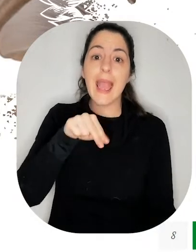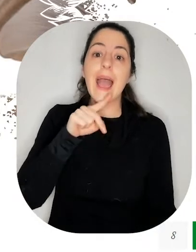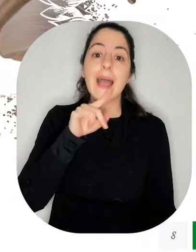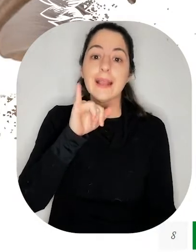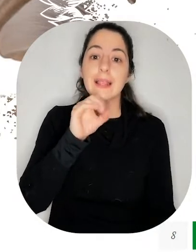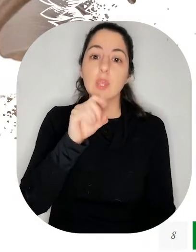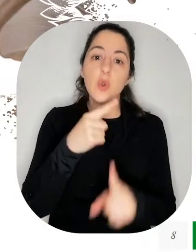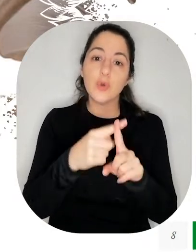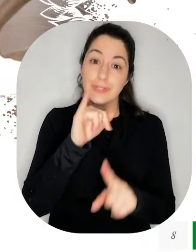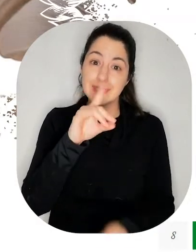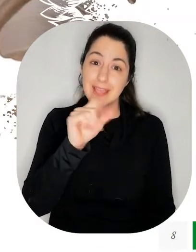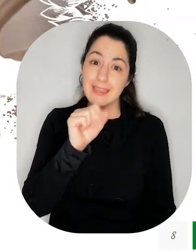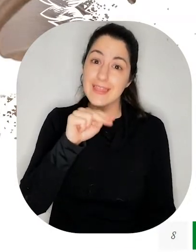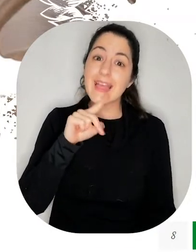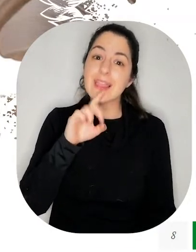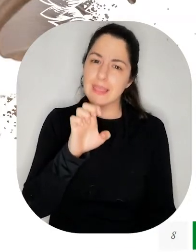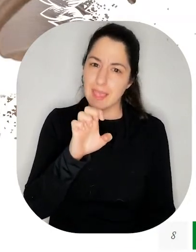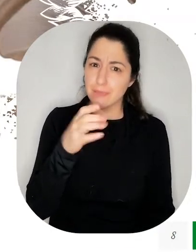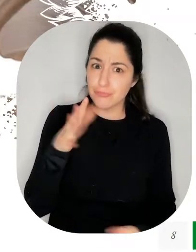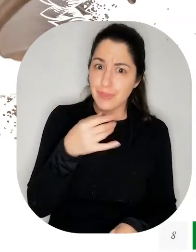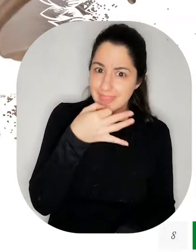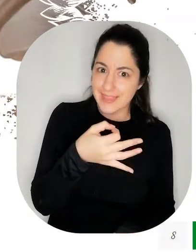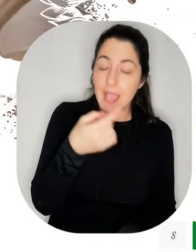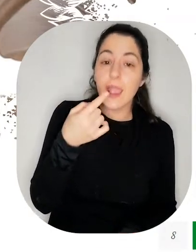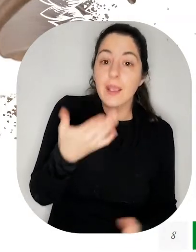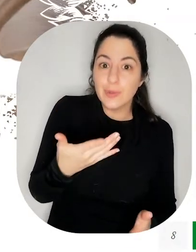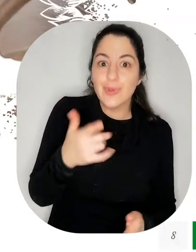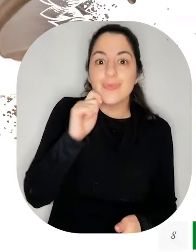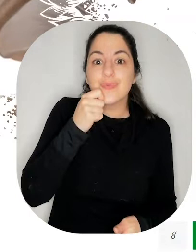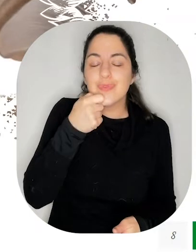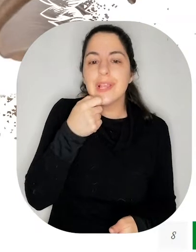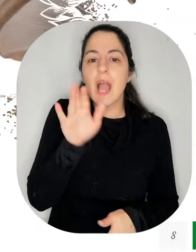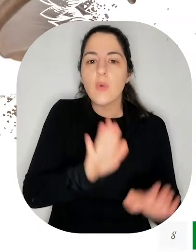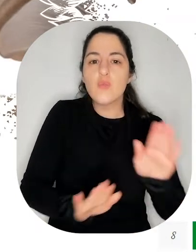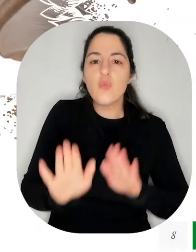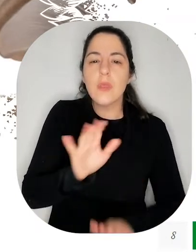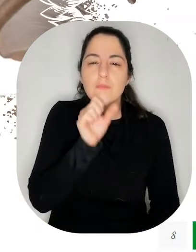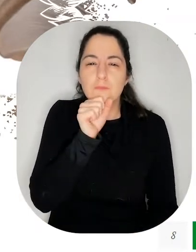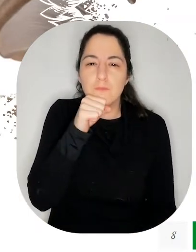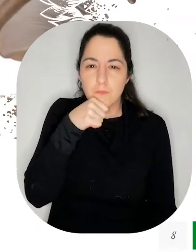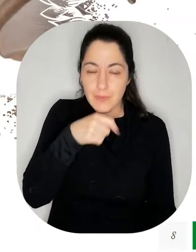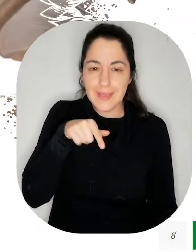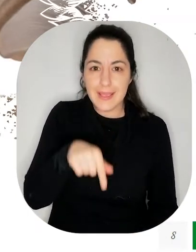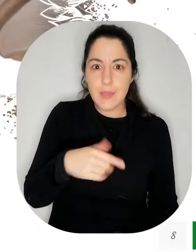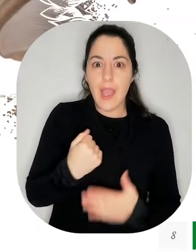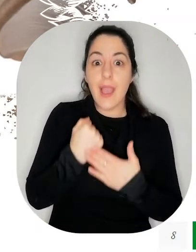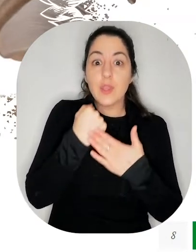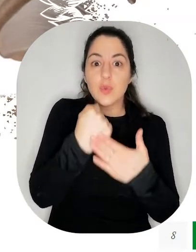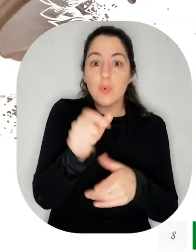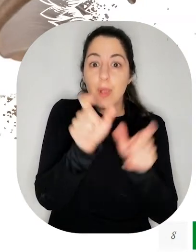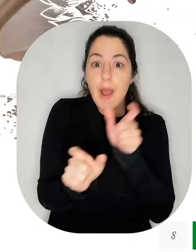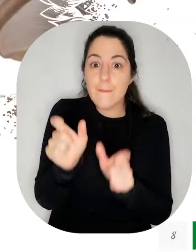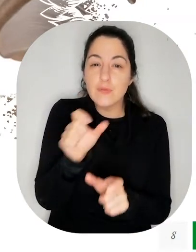alto en antioxidantes, que los vamos a mencionar, previene el envejecimiento de los tejidos, el envejecimiento celular